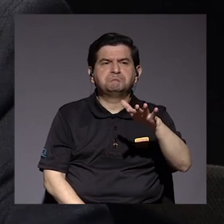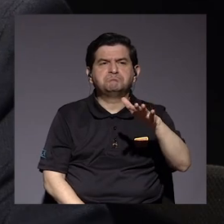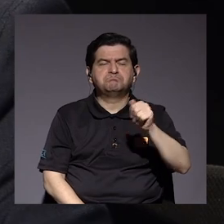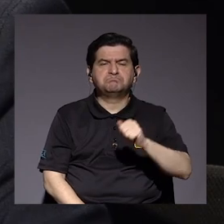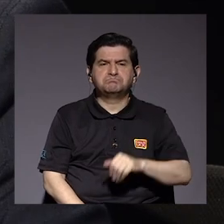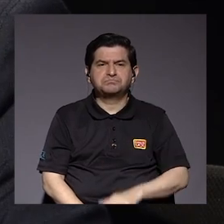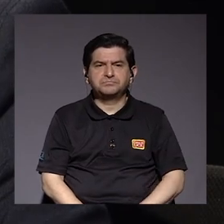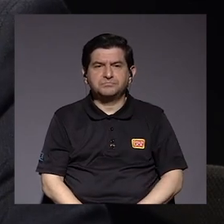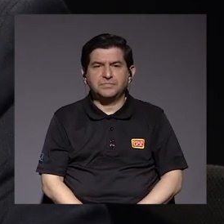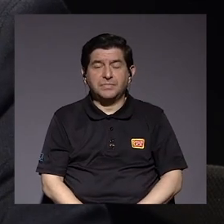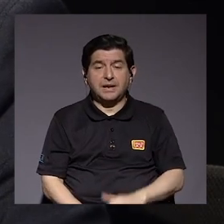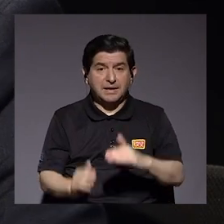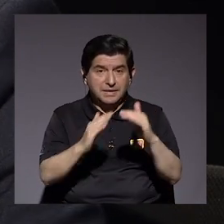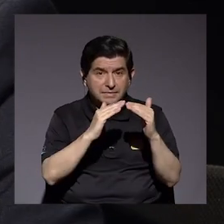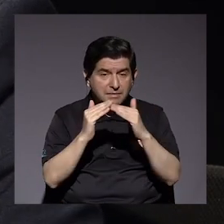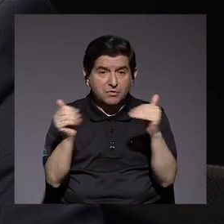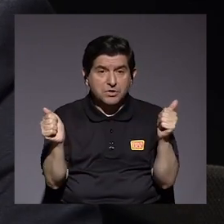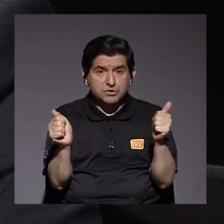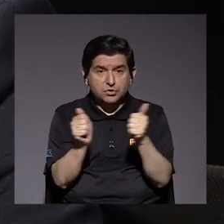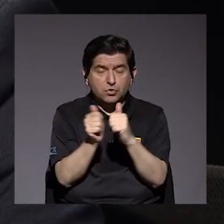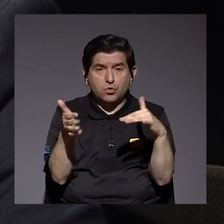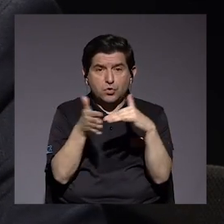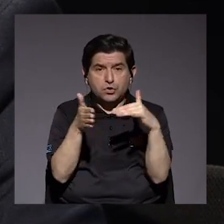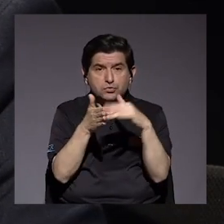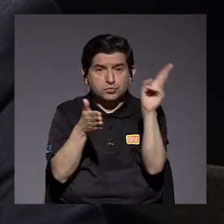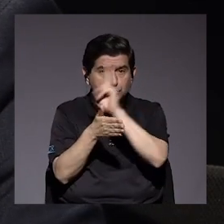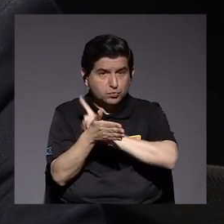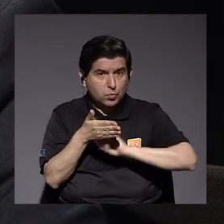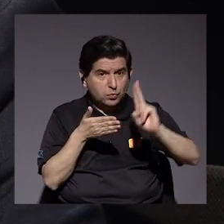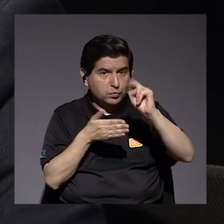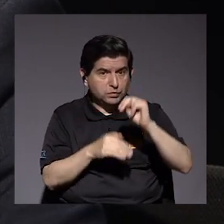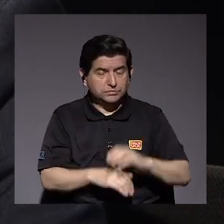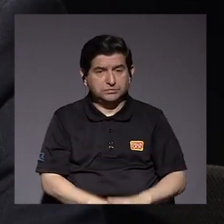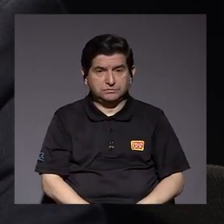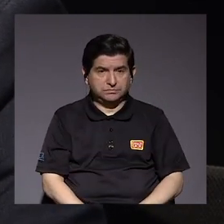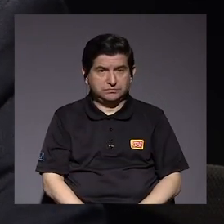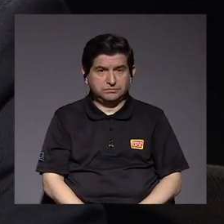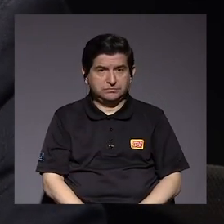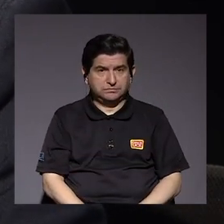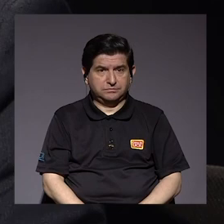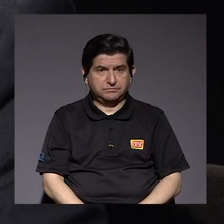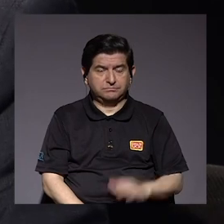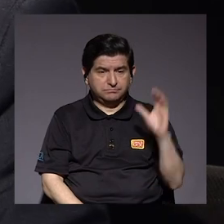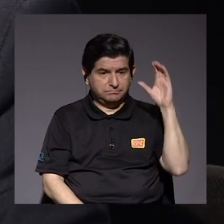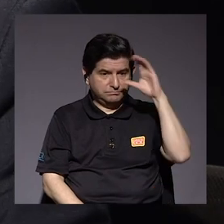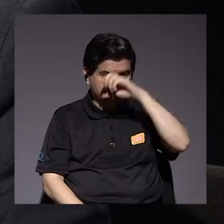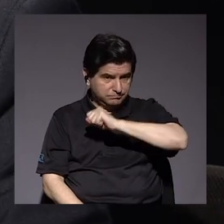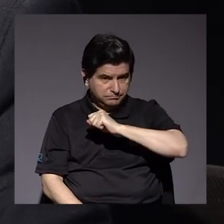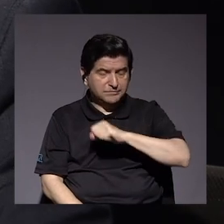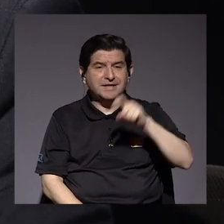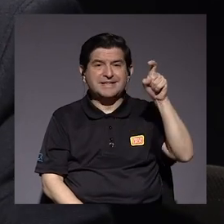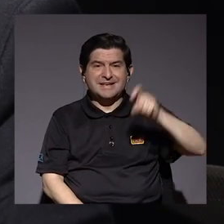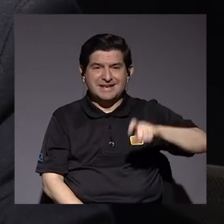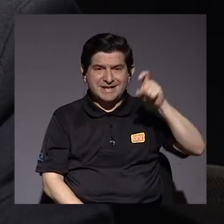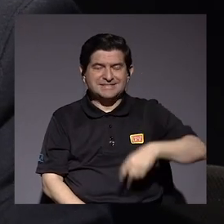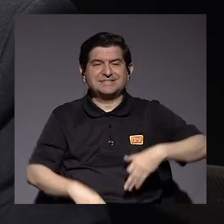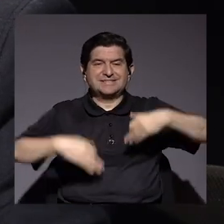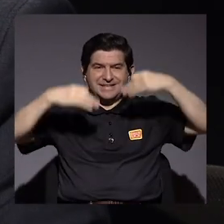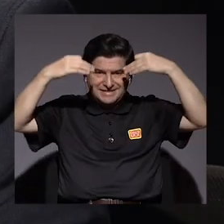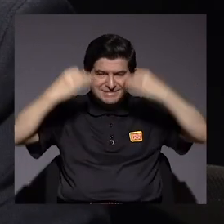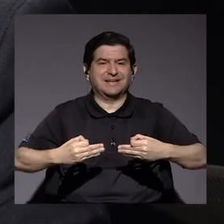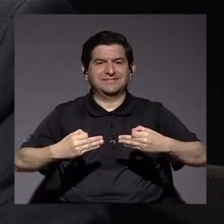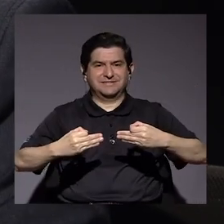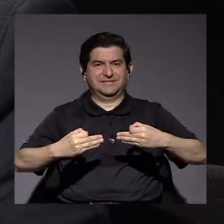28% de población con estudios universitarios bueno es evidente que se requieren